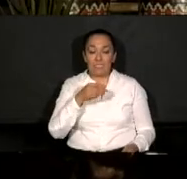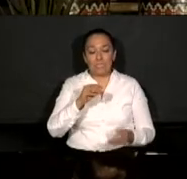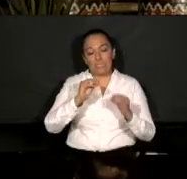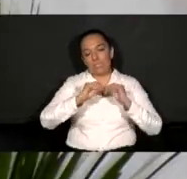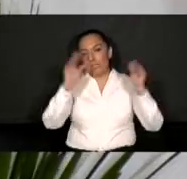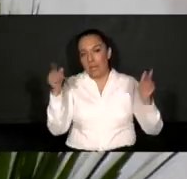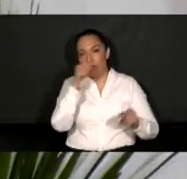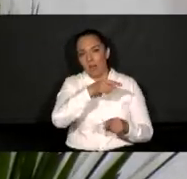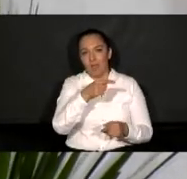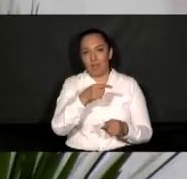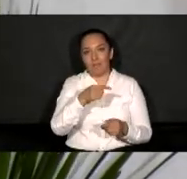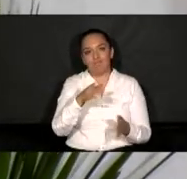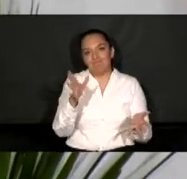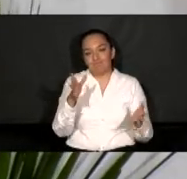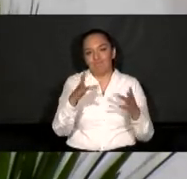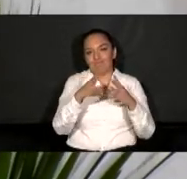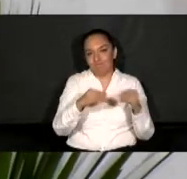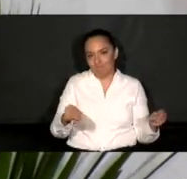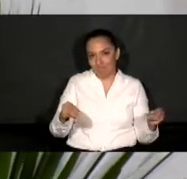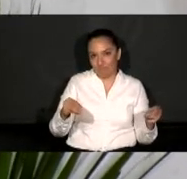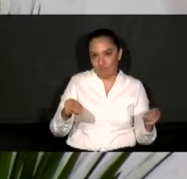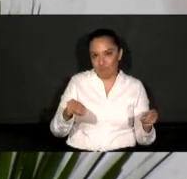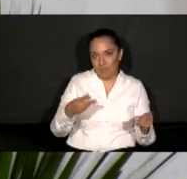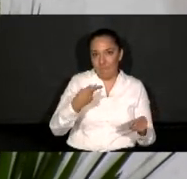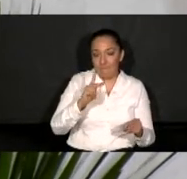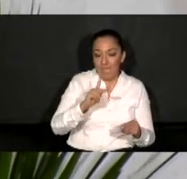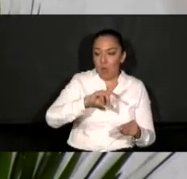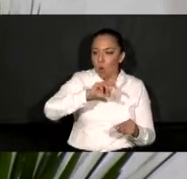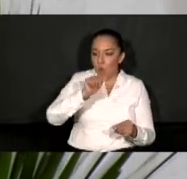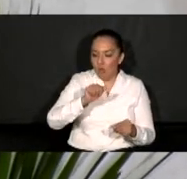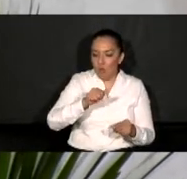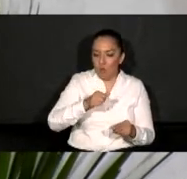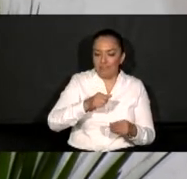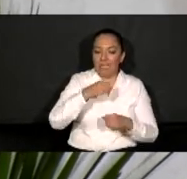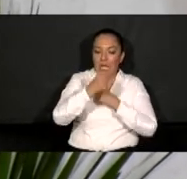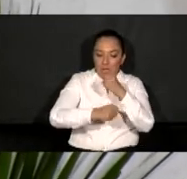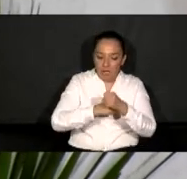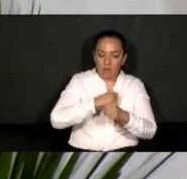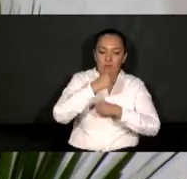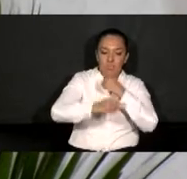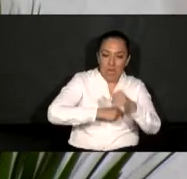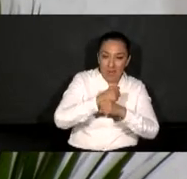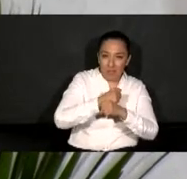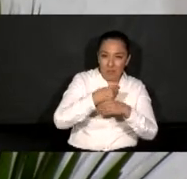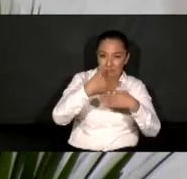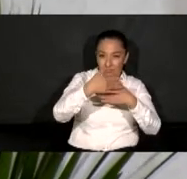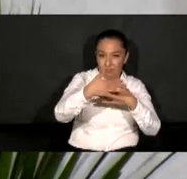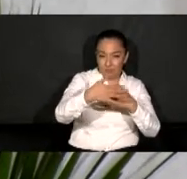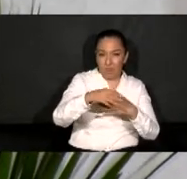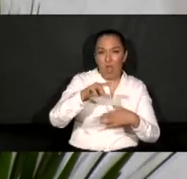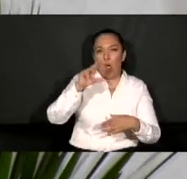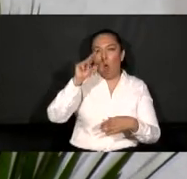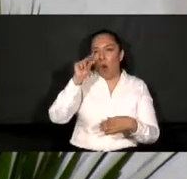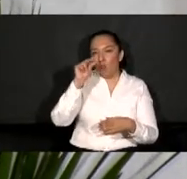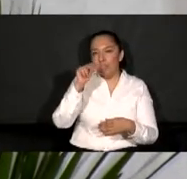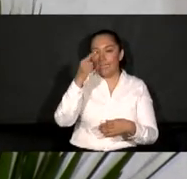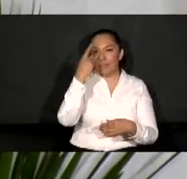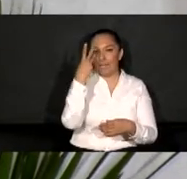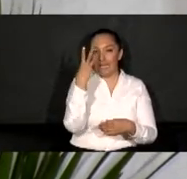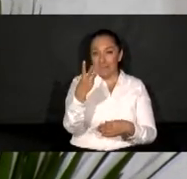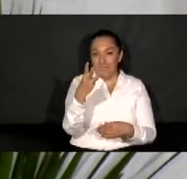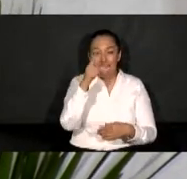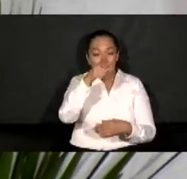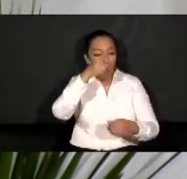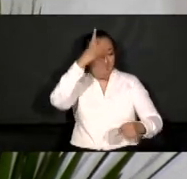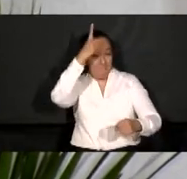con las reglas de ese tiempo. Varios años después, en 1983, llegó a ser el primer